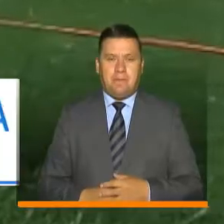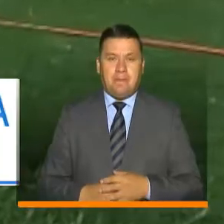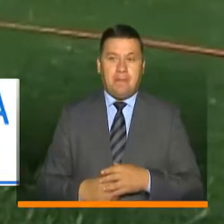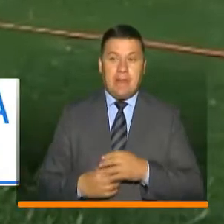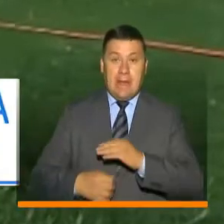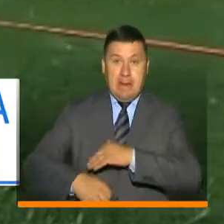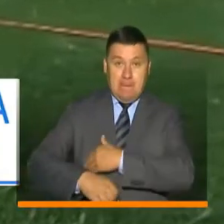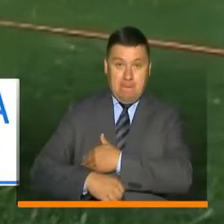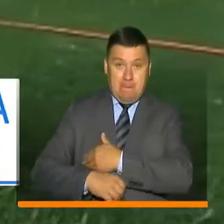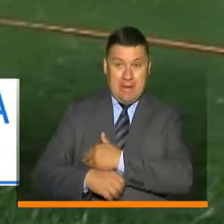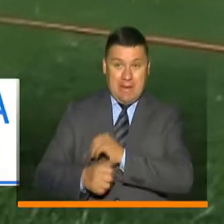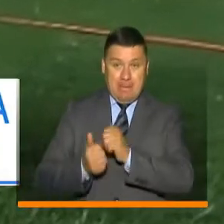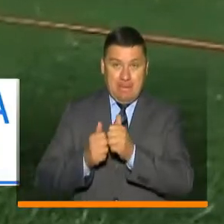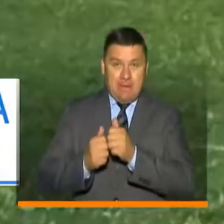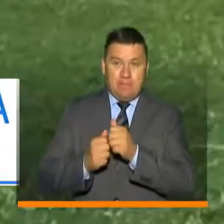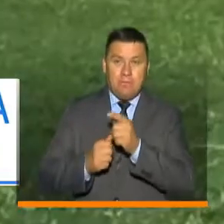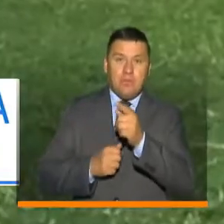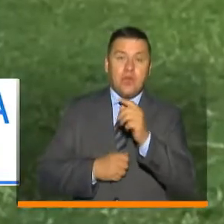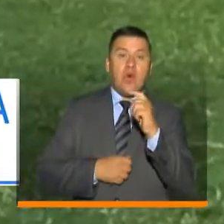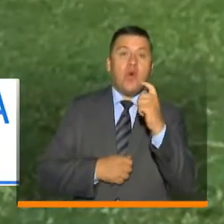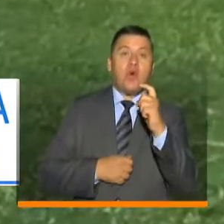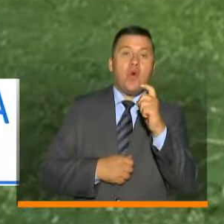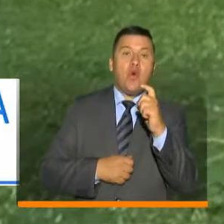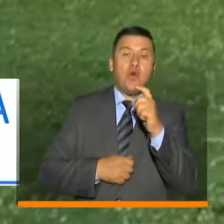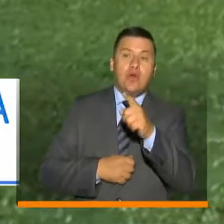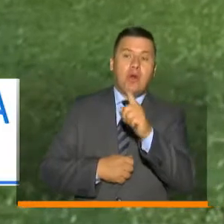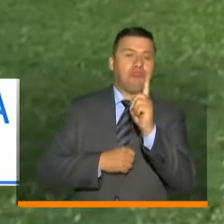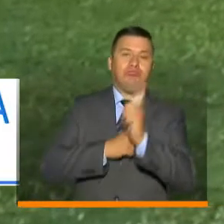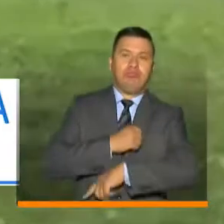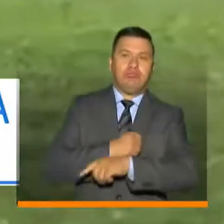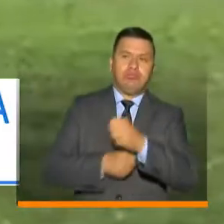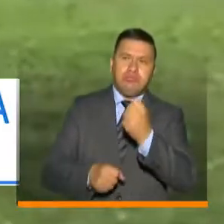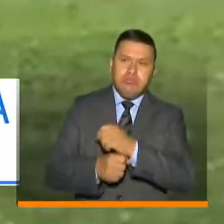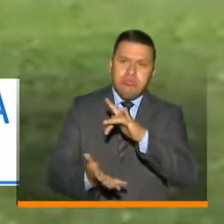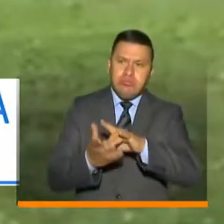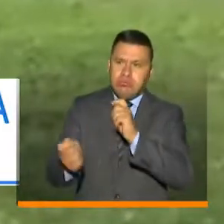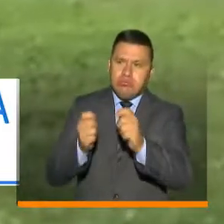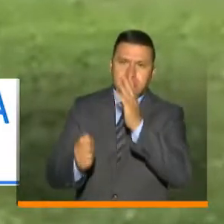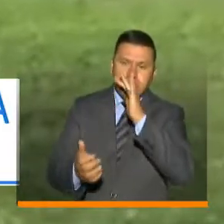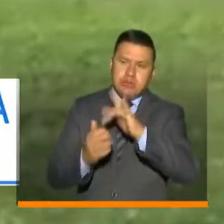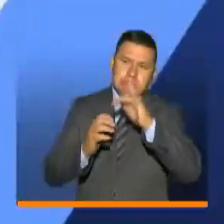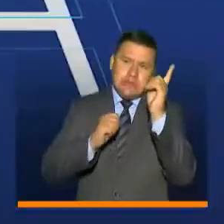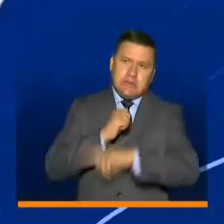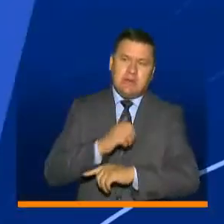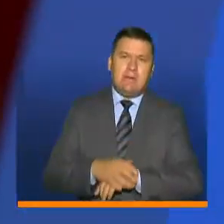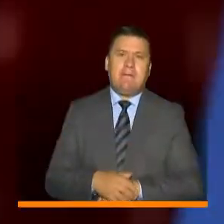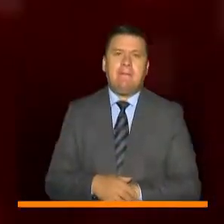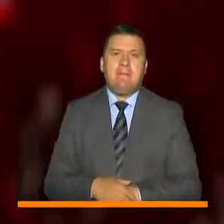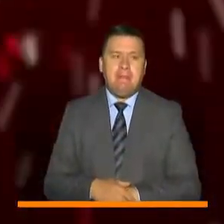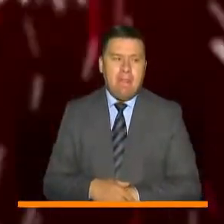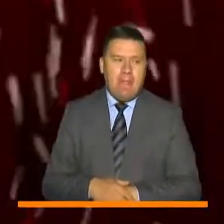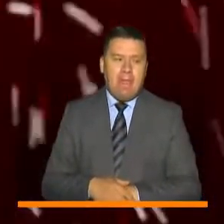Mindeporte ratifica sanción al Cúcuta Deportivo por deudas laborales con sus trabajadores.